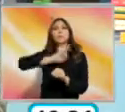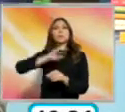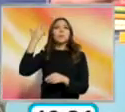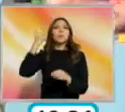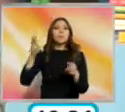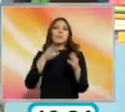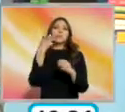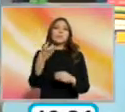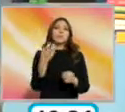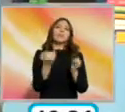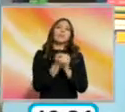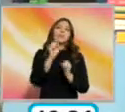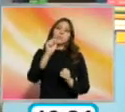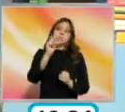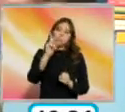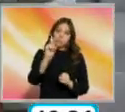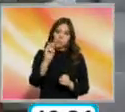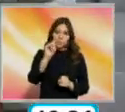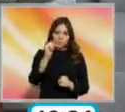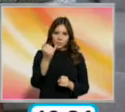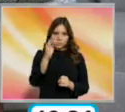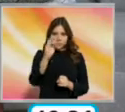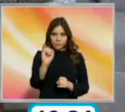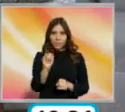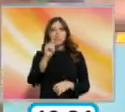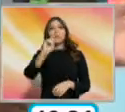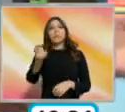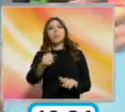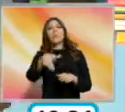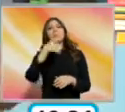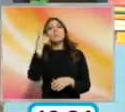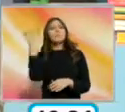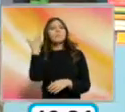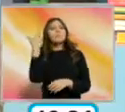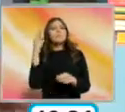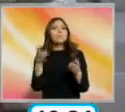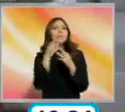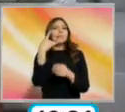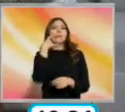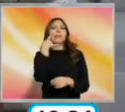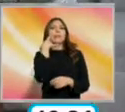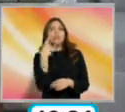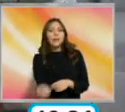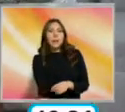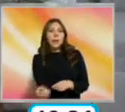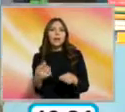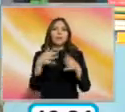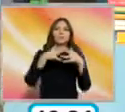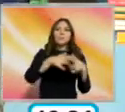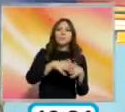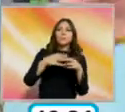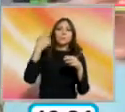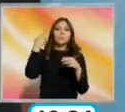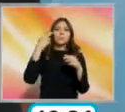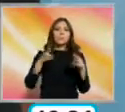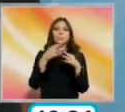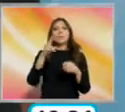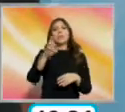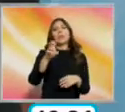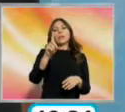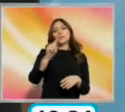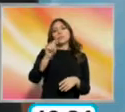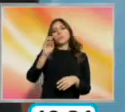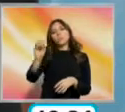Por Sí, supuesto. está, por ejemplo, Spotify. ¿Quieres versiones raras de canciones? ¿Te gustan las versiones mix, las versiones mezcladas? Sí. RedTube es